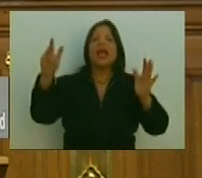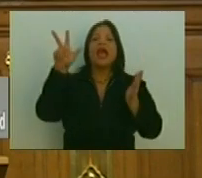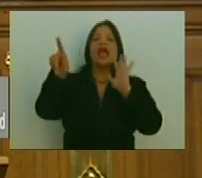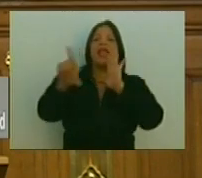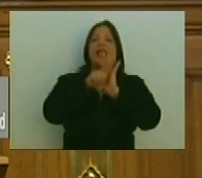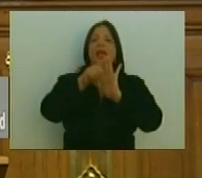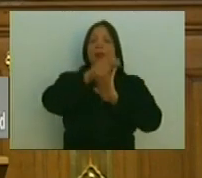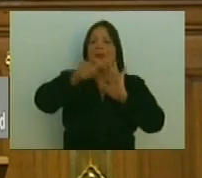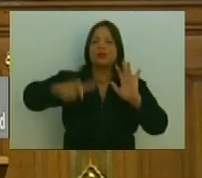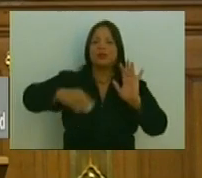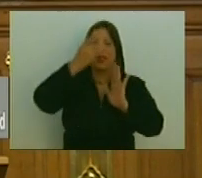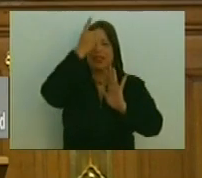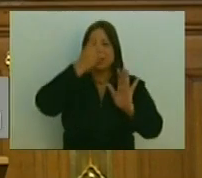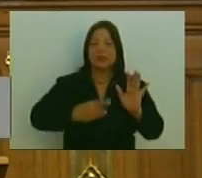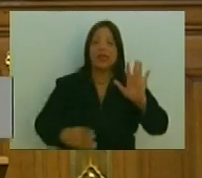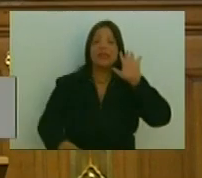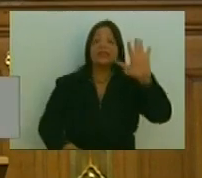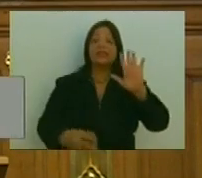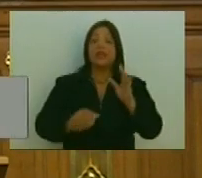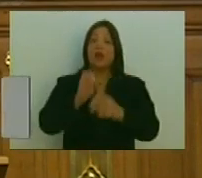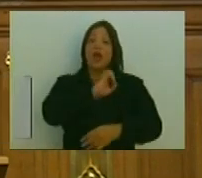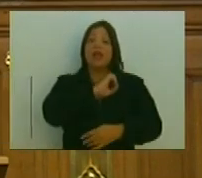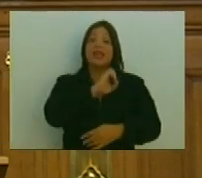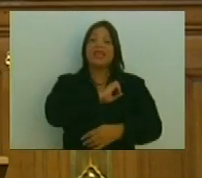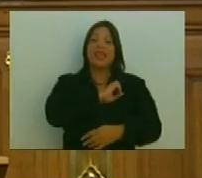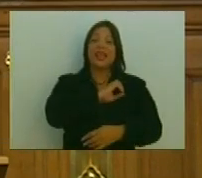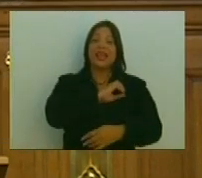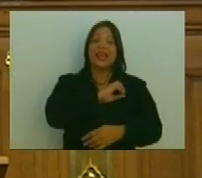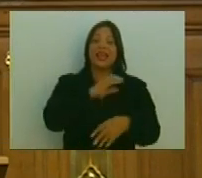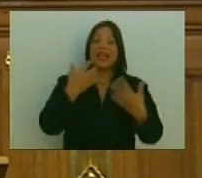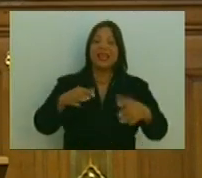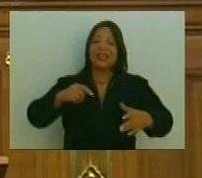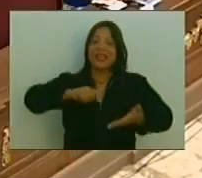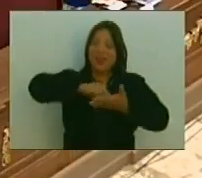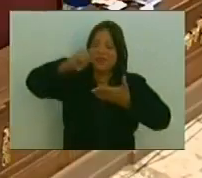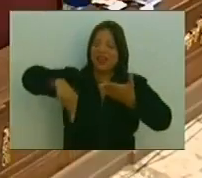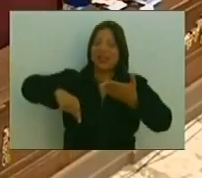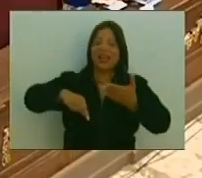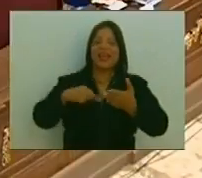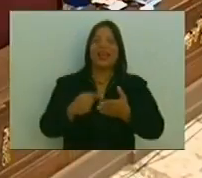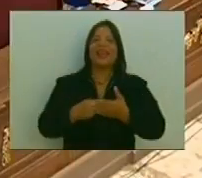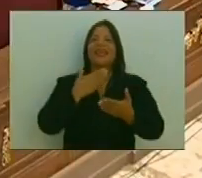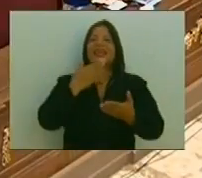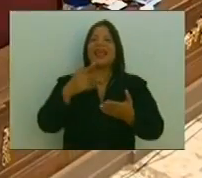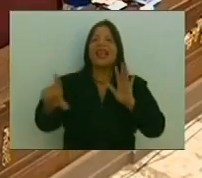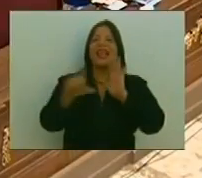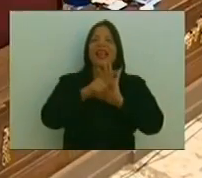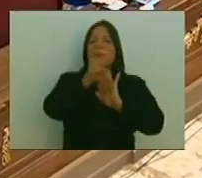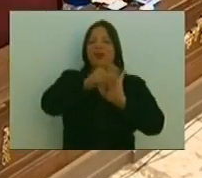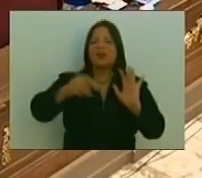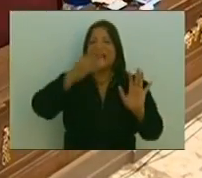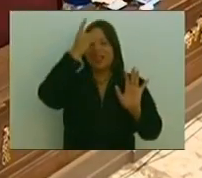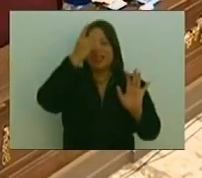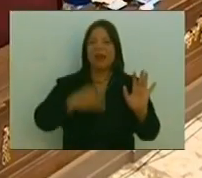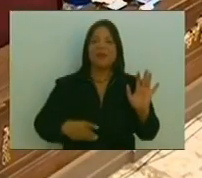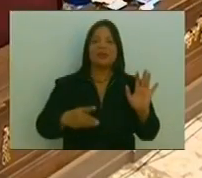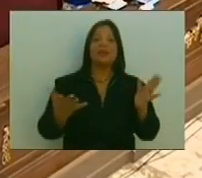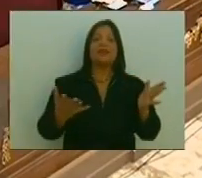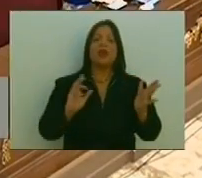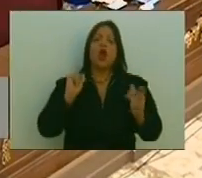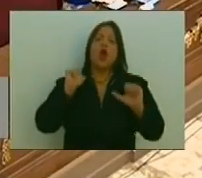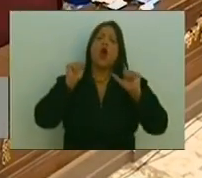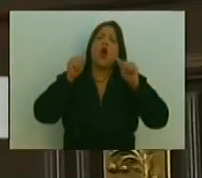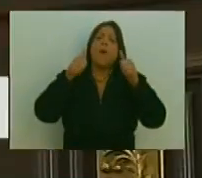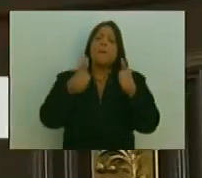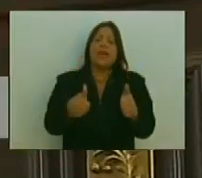con discapacidad, y el 5 de enero del 2007 con la Robo de Cochino entra en vigencia la ley para las personas con discapacidad y